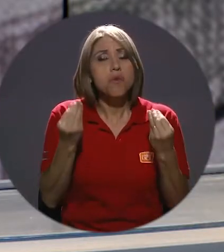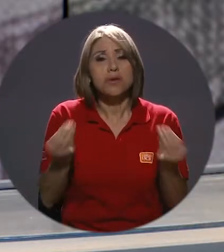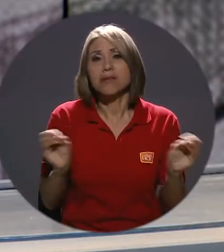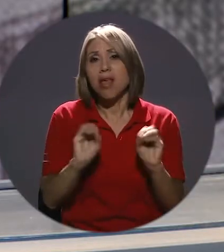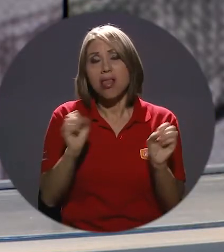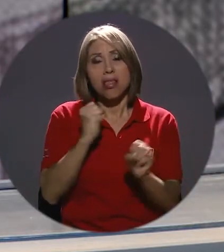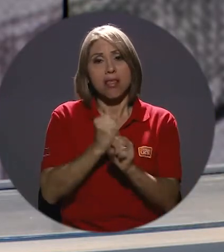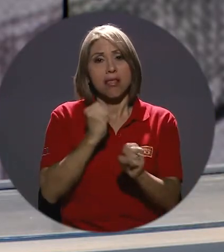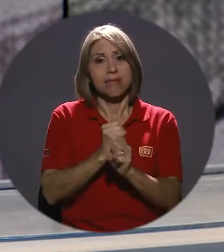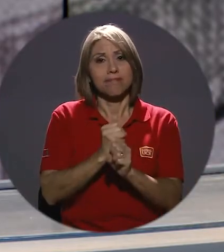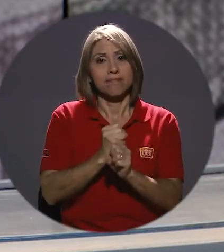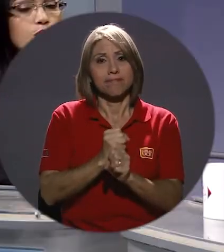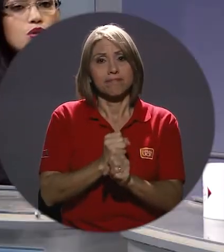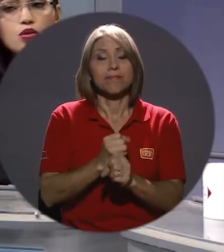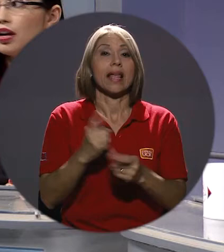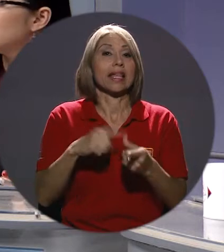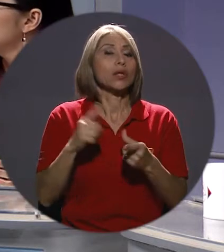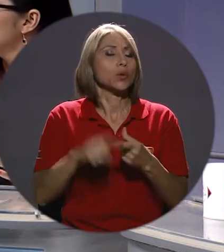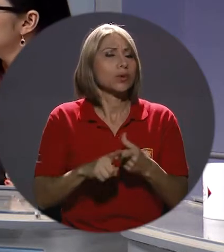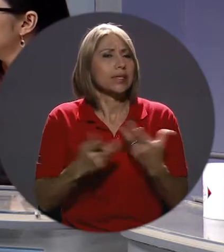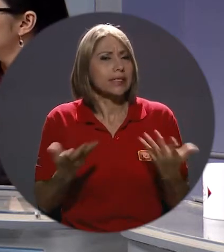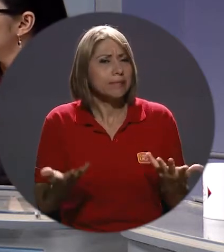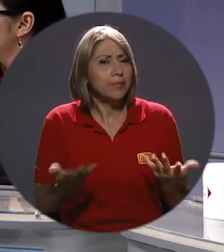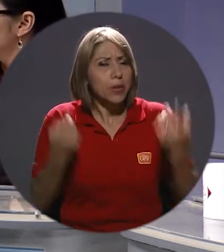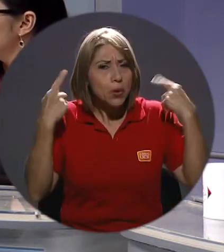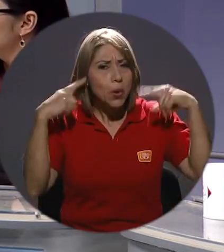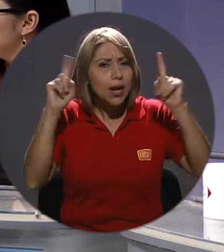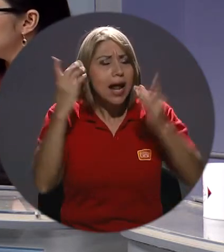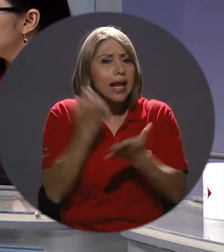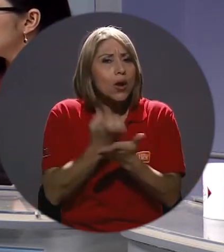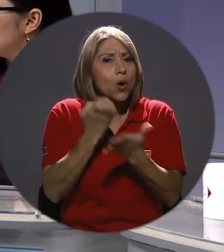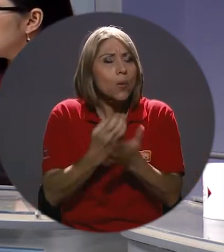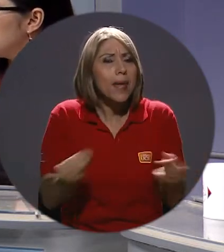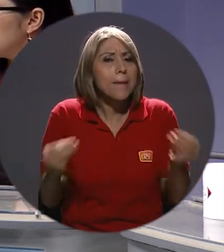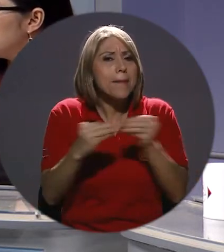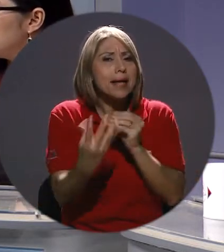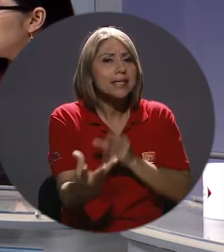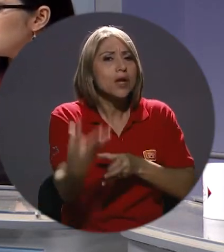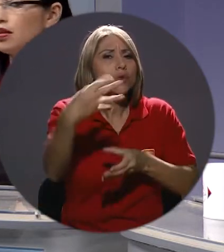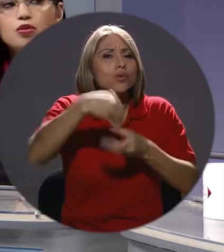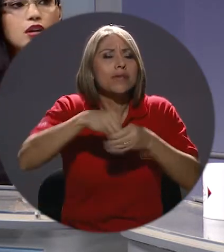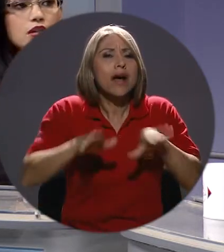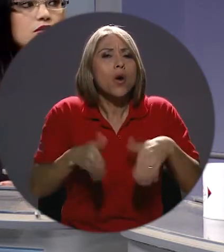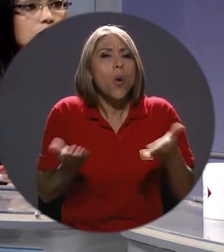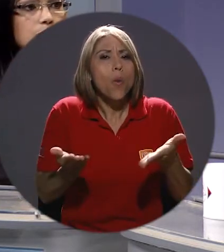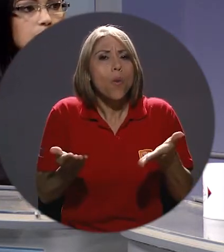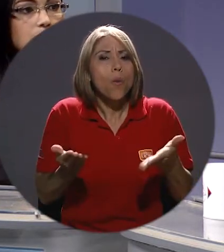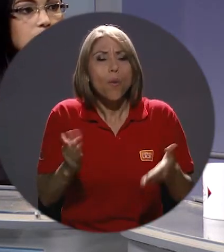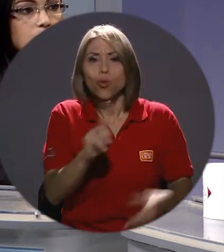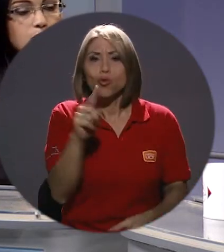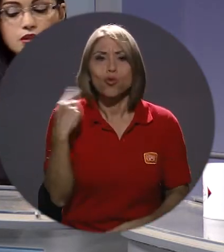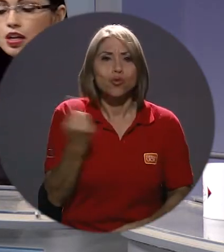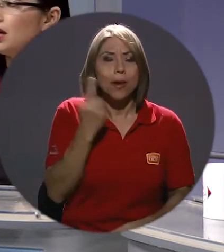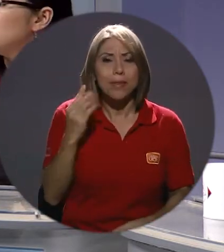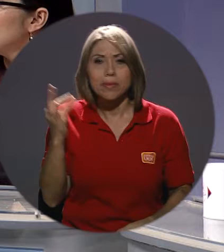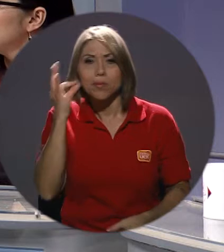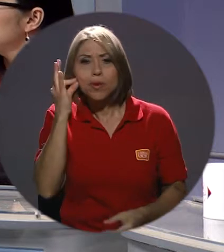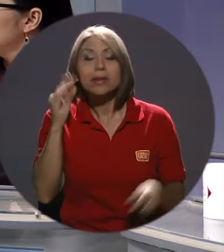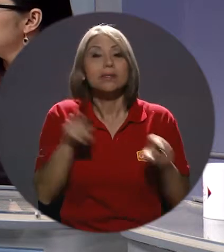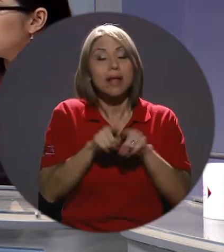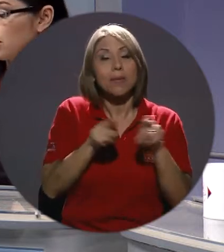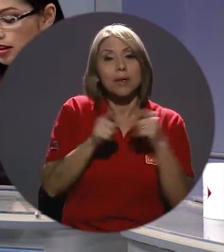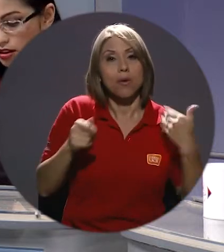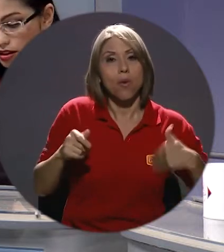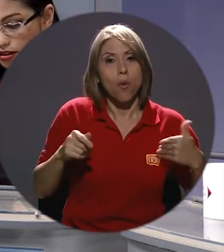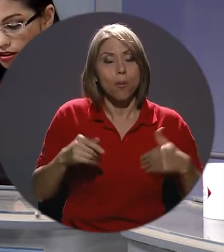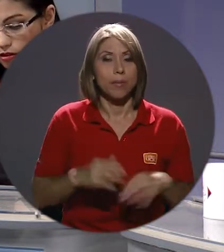llamado de atención que tenemos en cómo lograr una economía más inclusiva, no solo para las mujeres, sino también para los hombres. Y otro